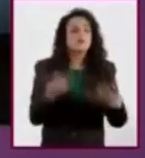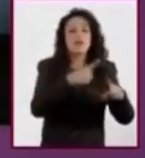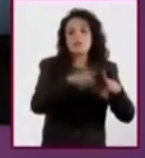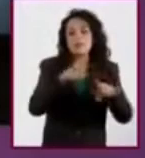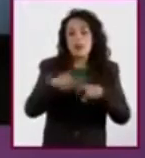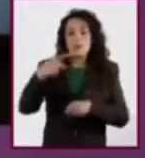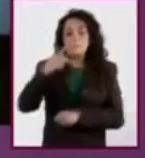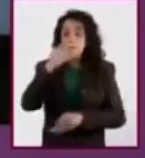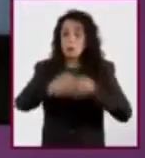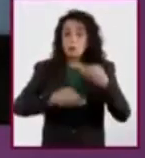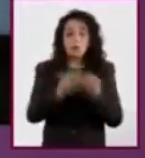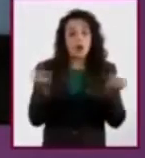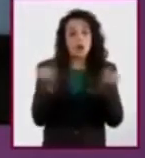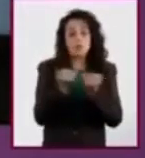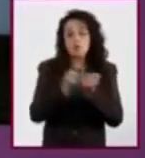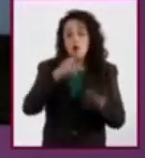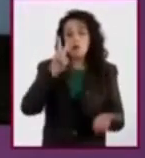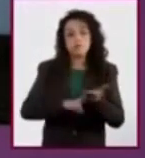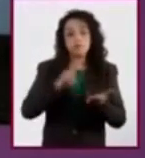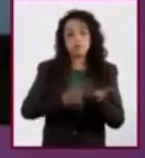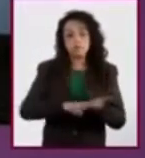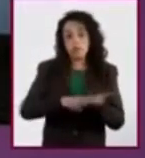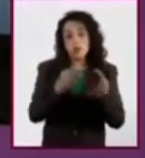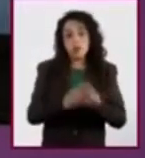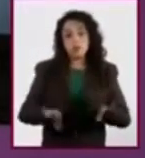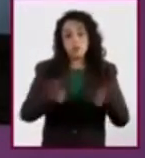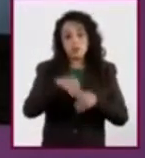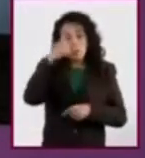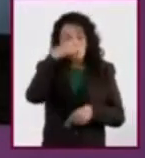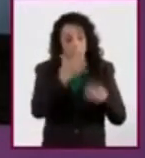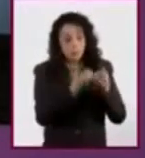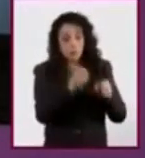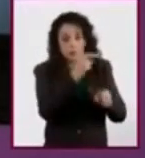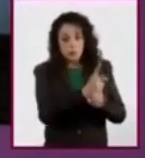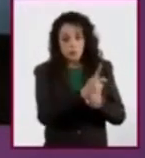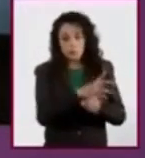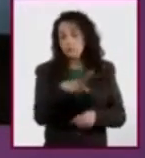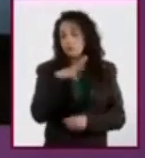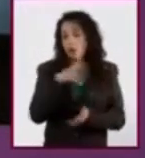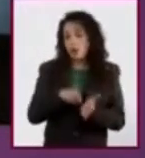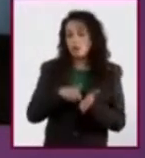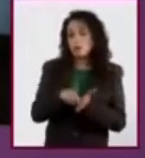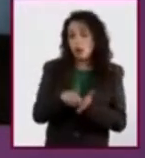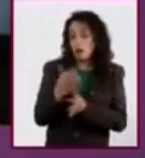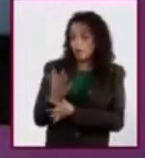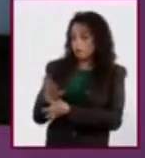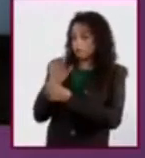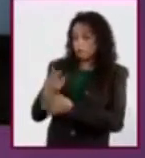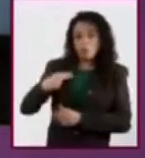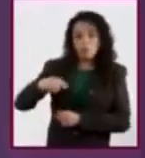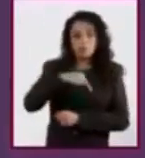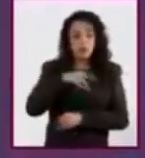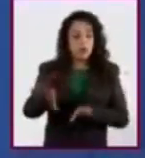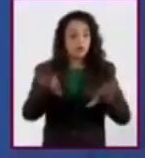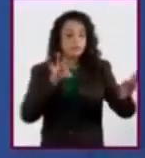somos igualmente valiosos para la sociedad y tenemos el derecho a elegir qué aportar a los